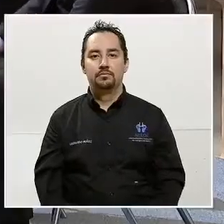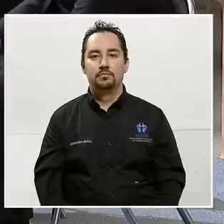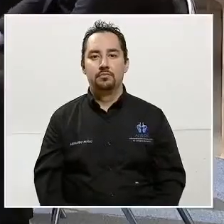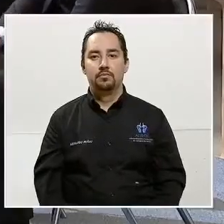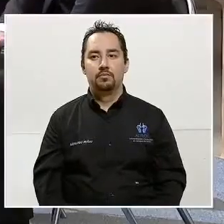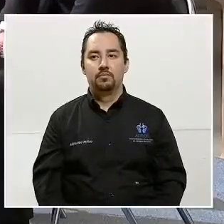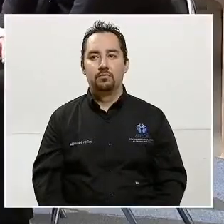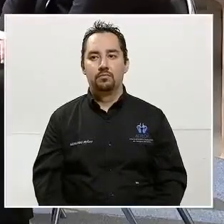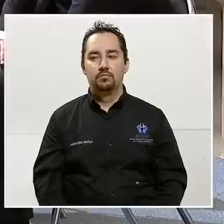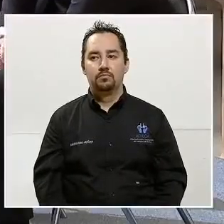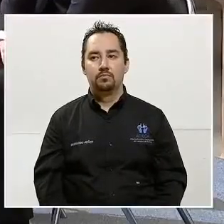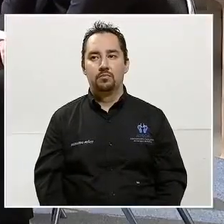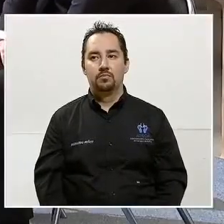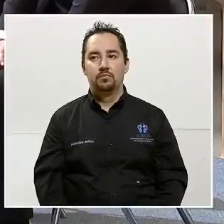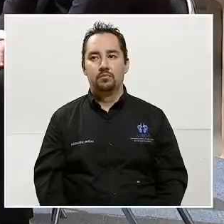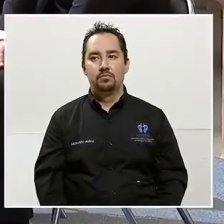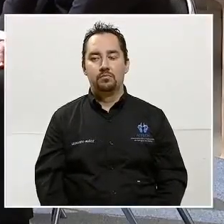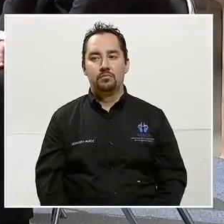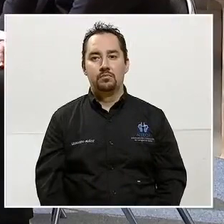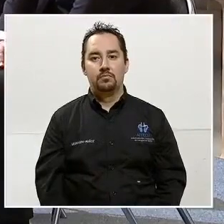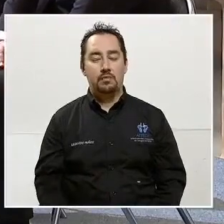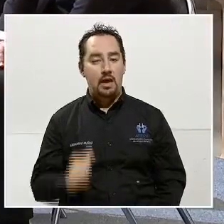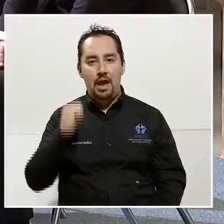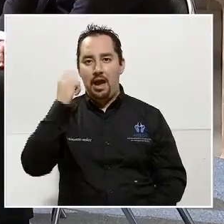a lo inhumano.